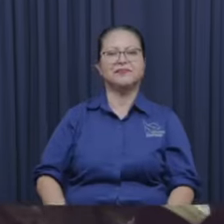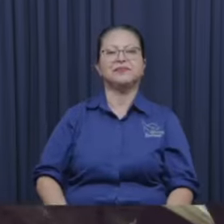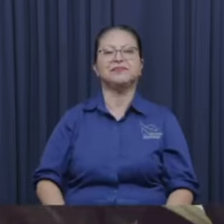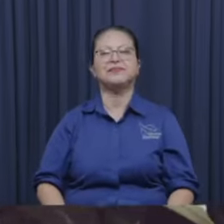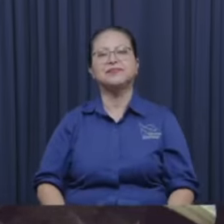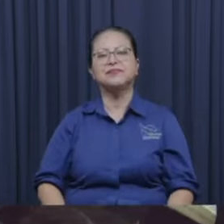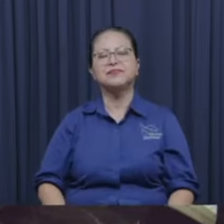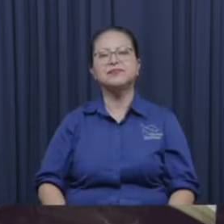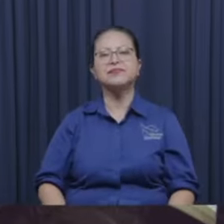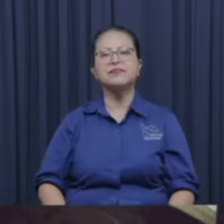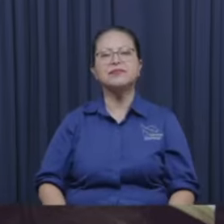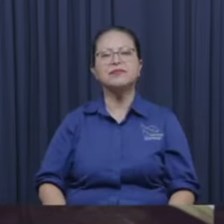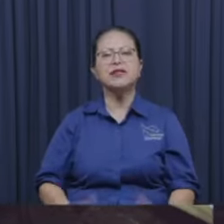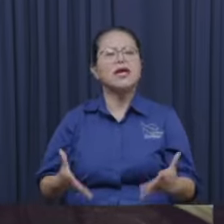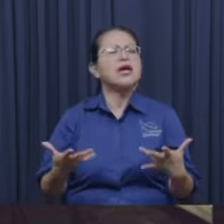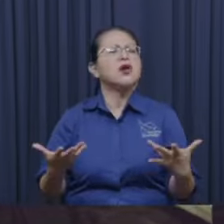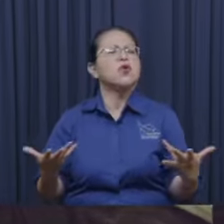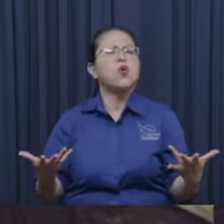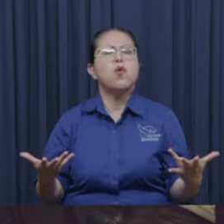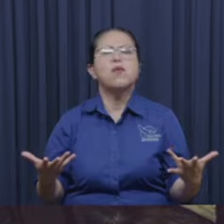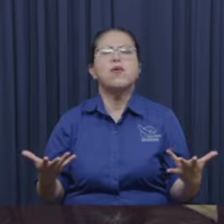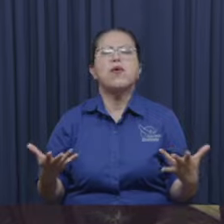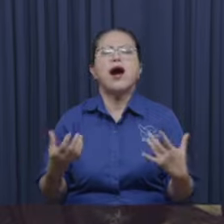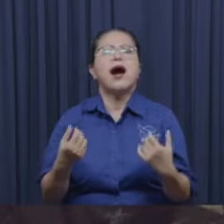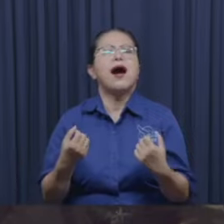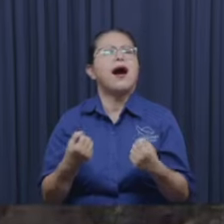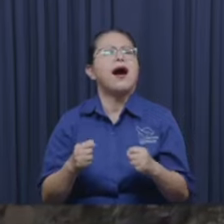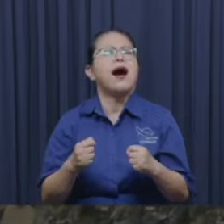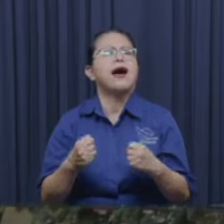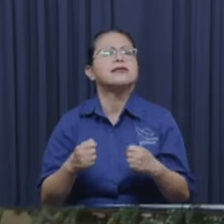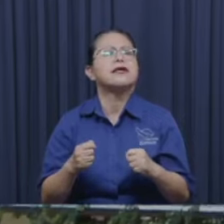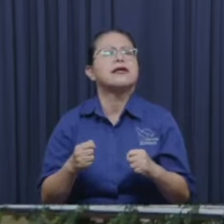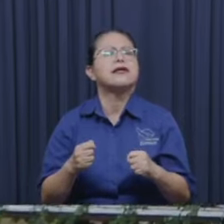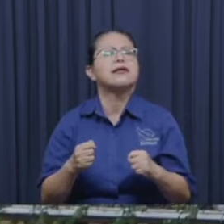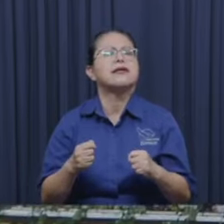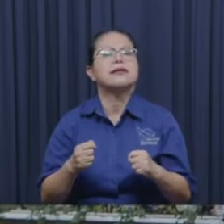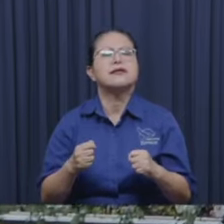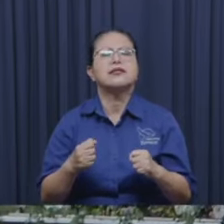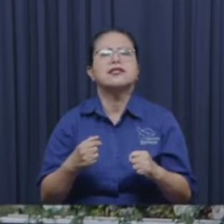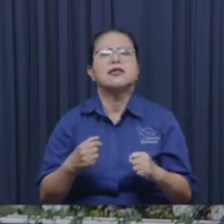rey Cómo voy a hacer cómo voy a hacer para